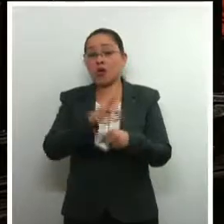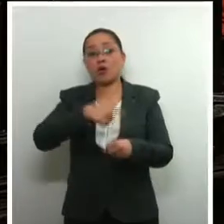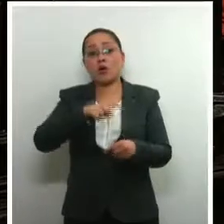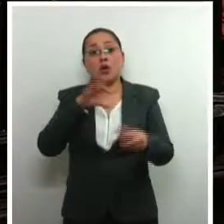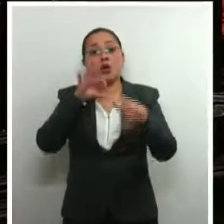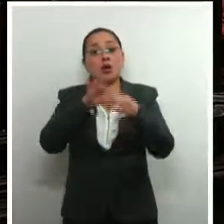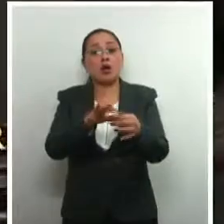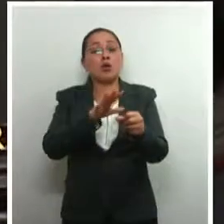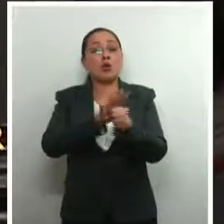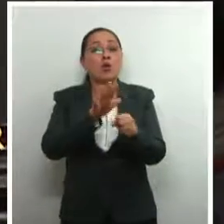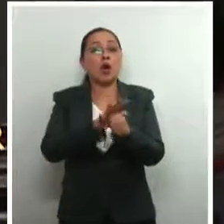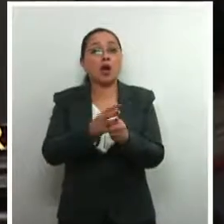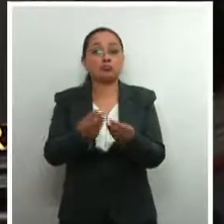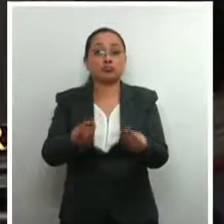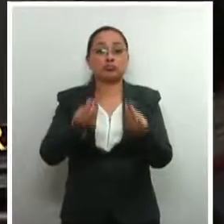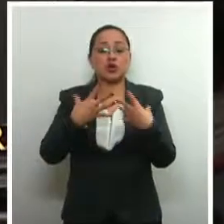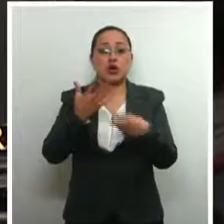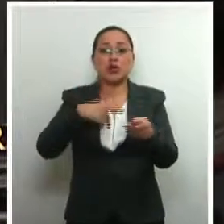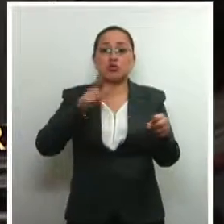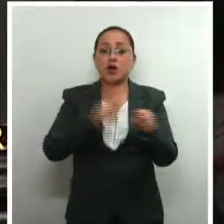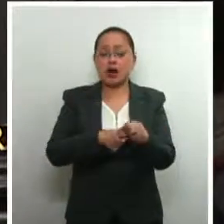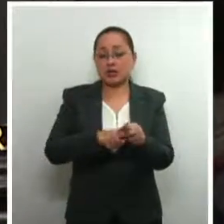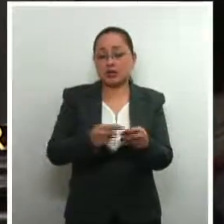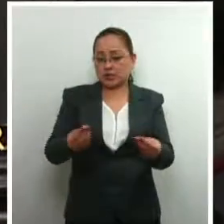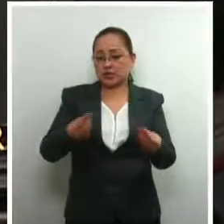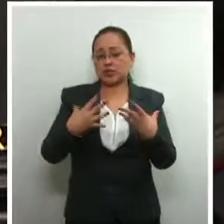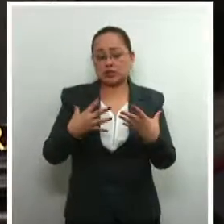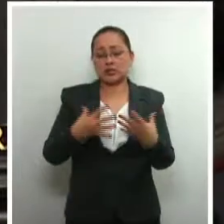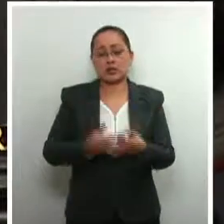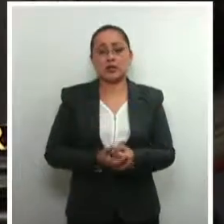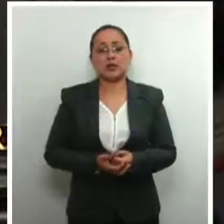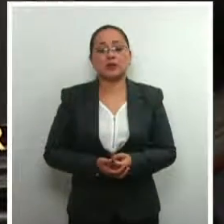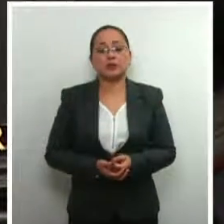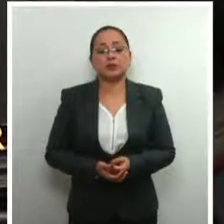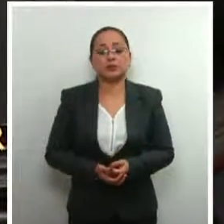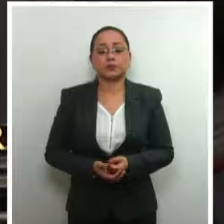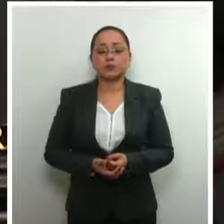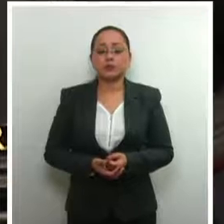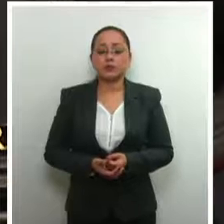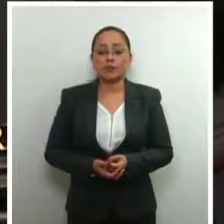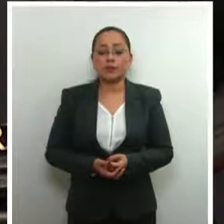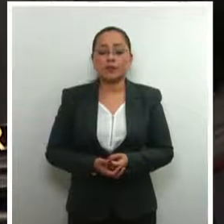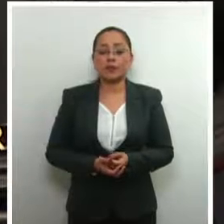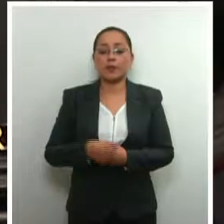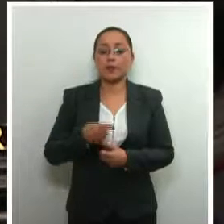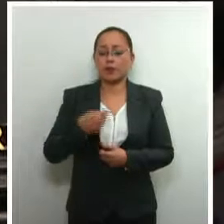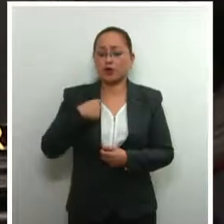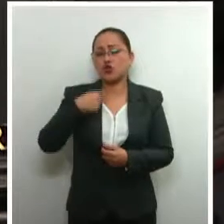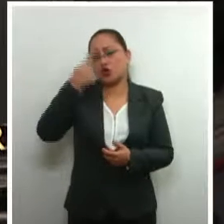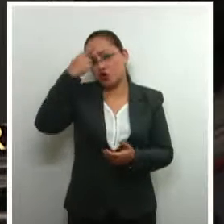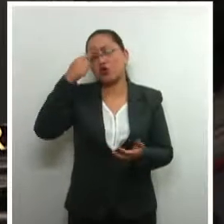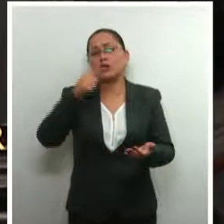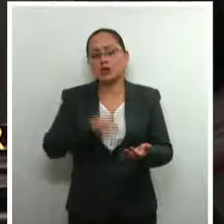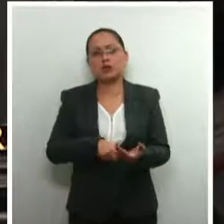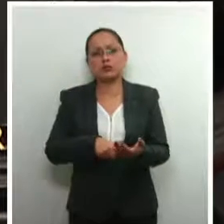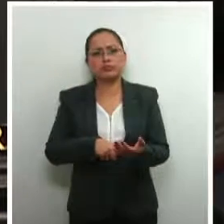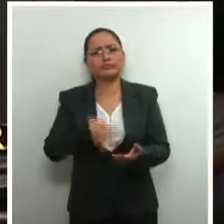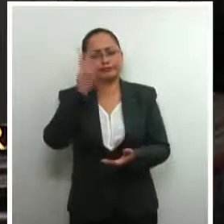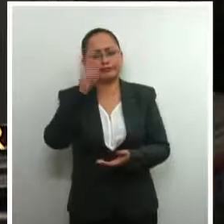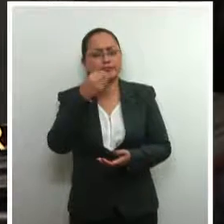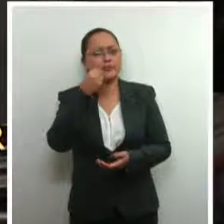todo aquello que nos provee naturalmente. Me parece magnífico que se contemple